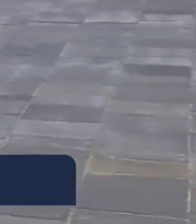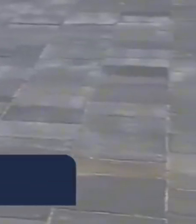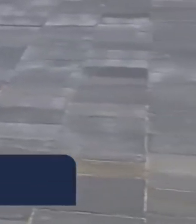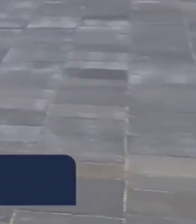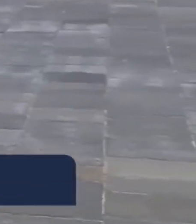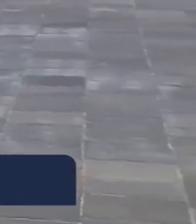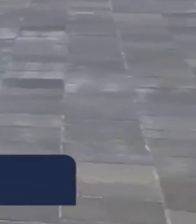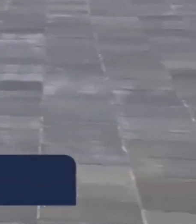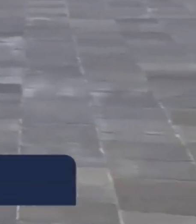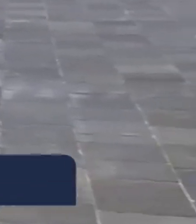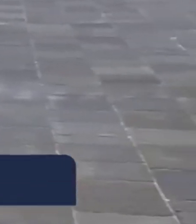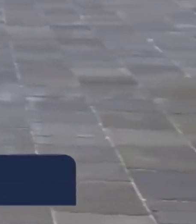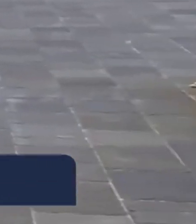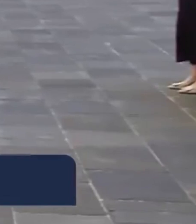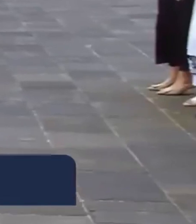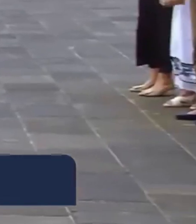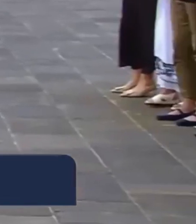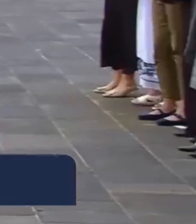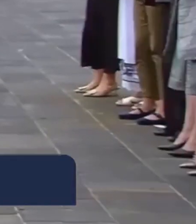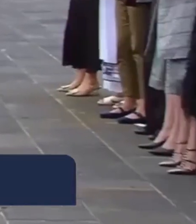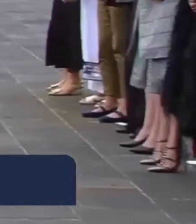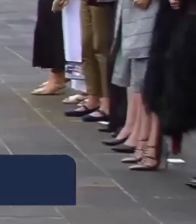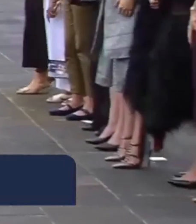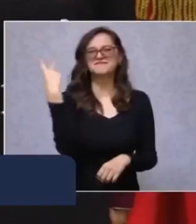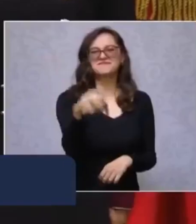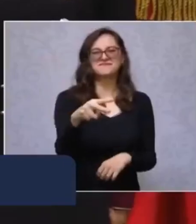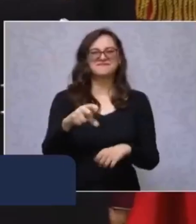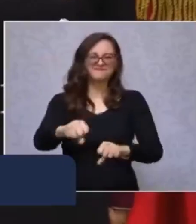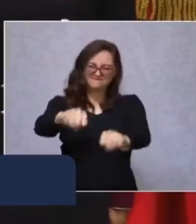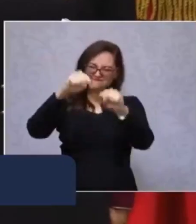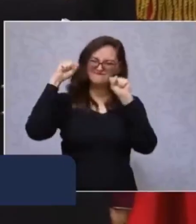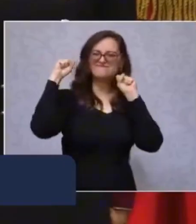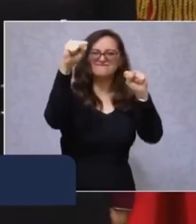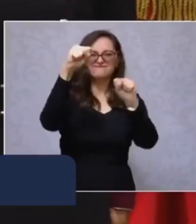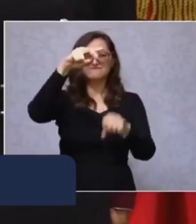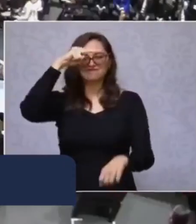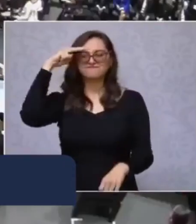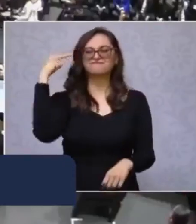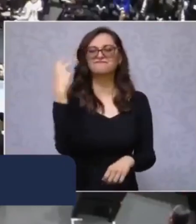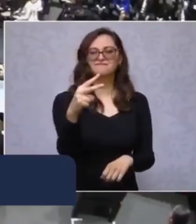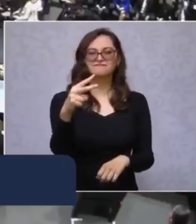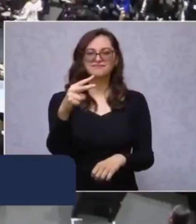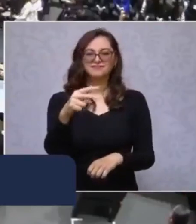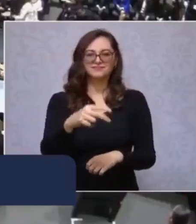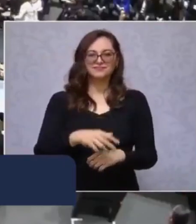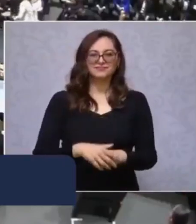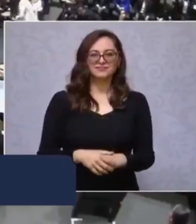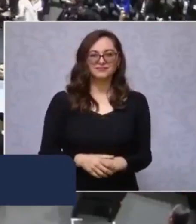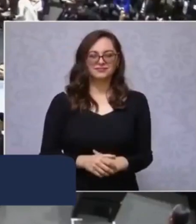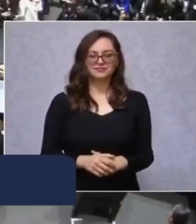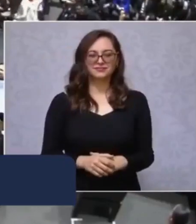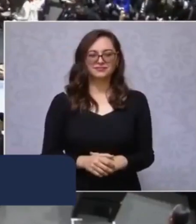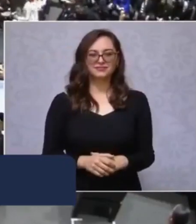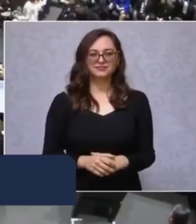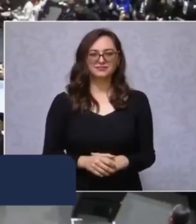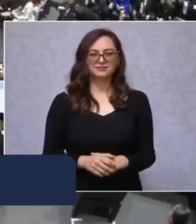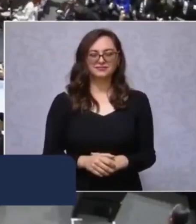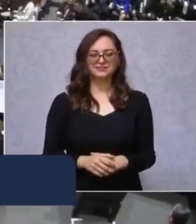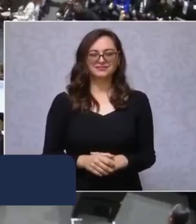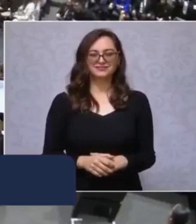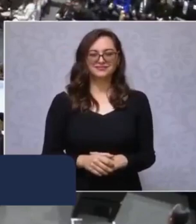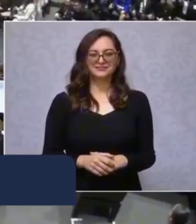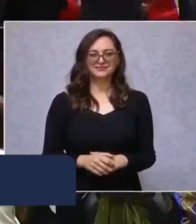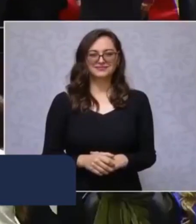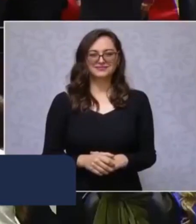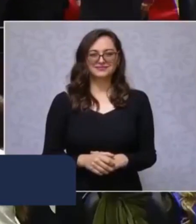frente del entonces Distrito Federal secretaria de Medio Ambiente, además de fundar Morena, ser jefa delegacional de Tlalpan, jefa de gobierno